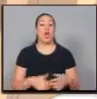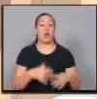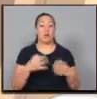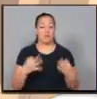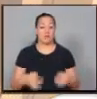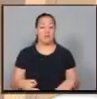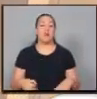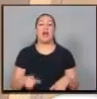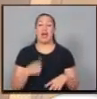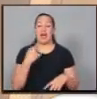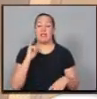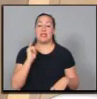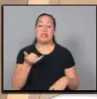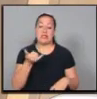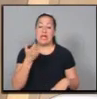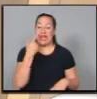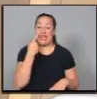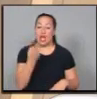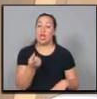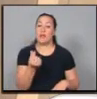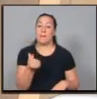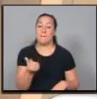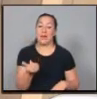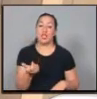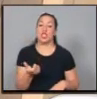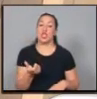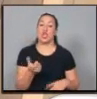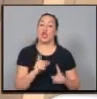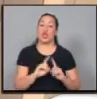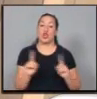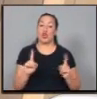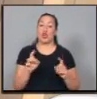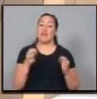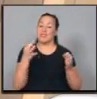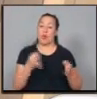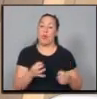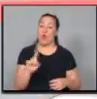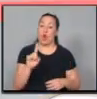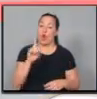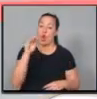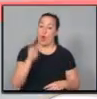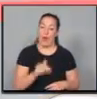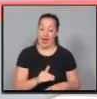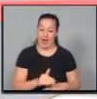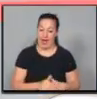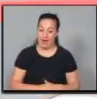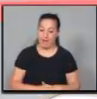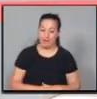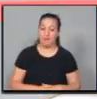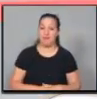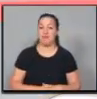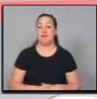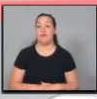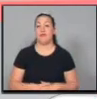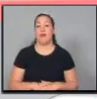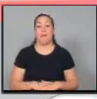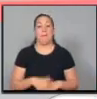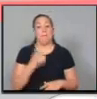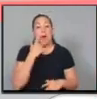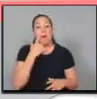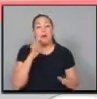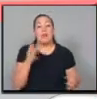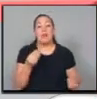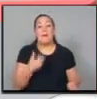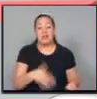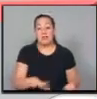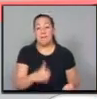Comercio, reconoció que los precios no necesariamente vayan a bajar con esta medida, ¿no? Bueno, vamos a ver qué pasa en breve, bueno, ¿no? Primero de